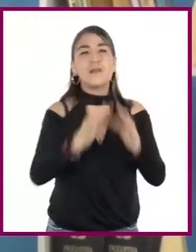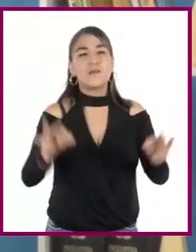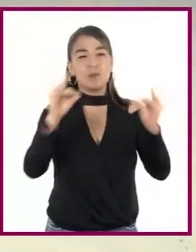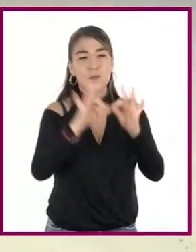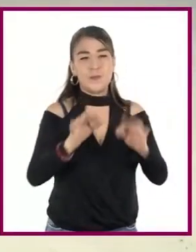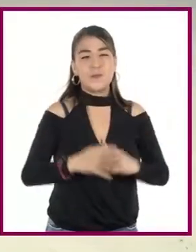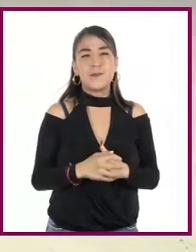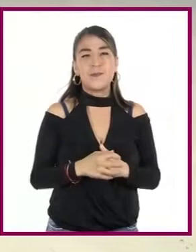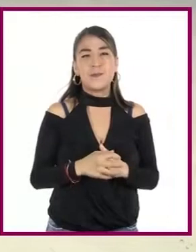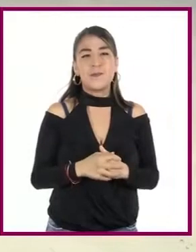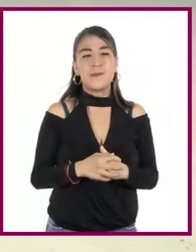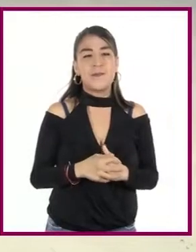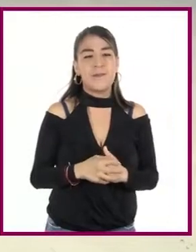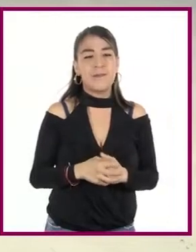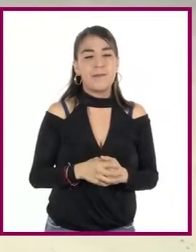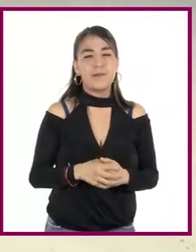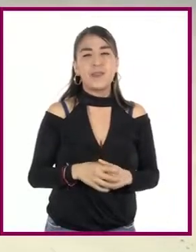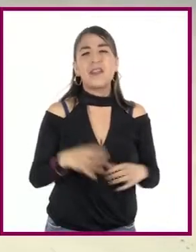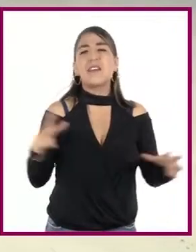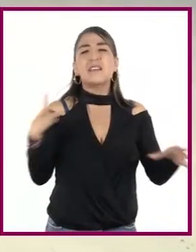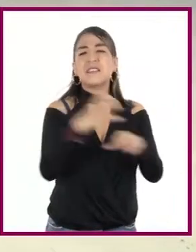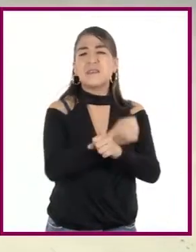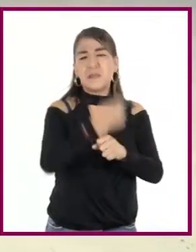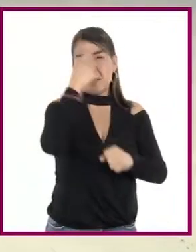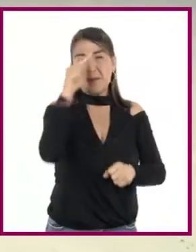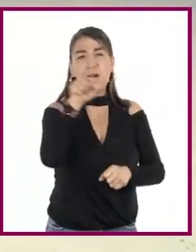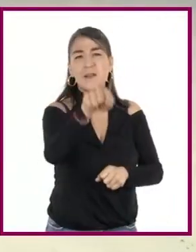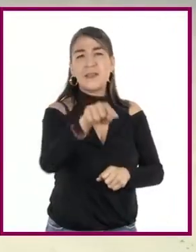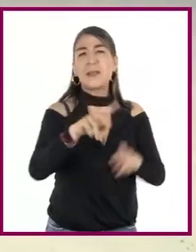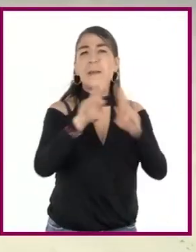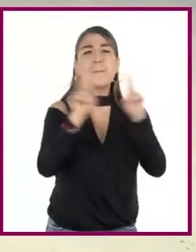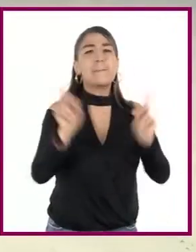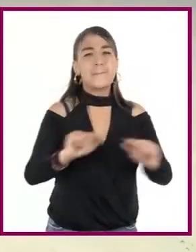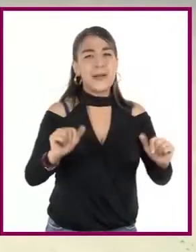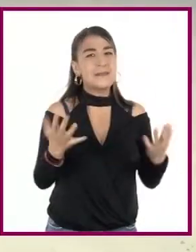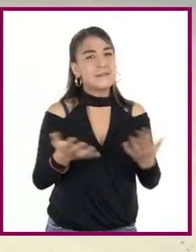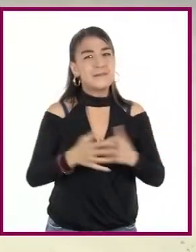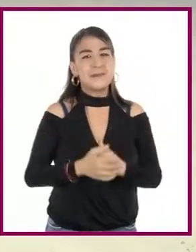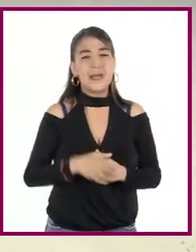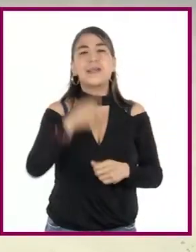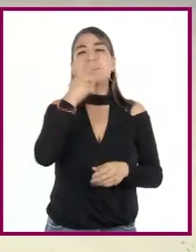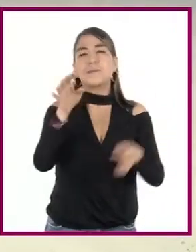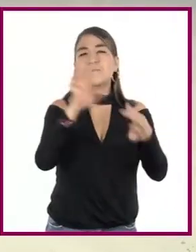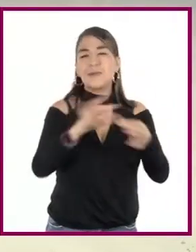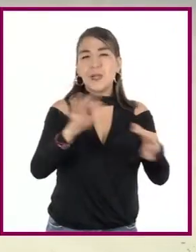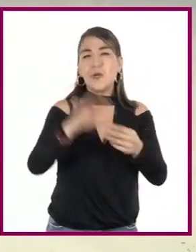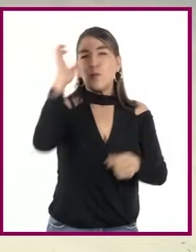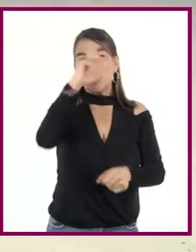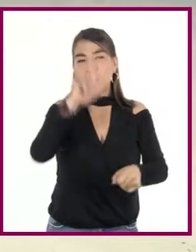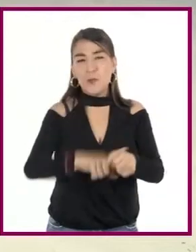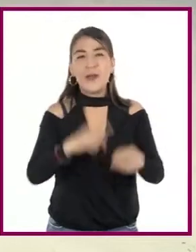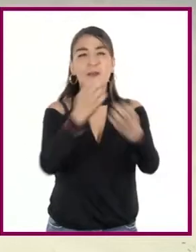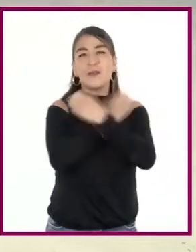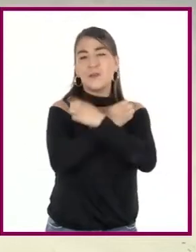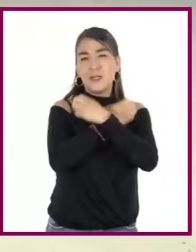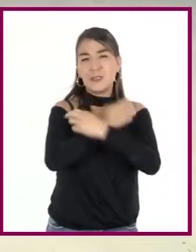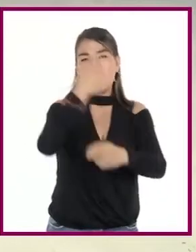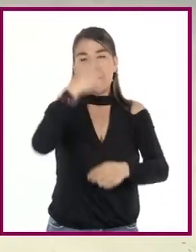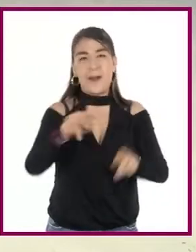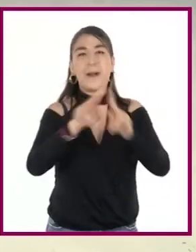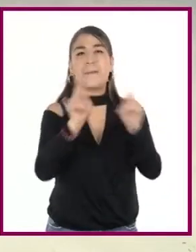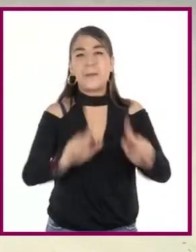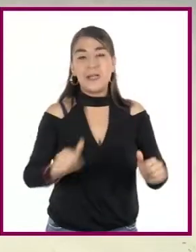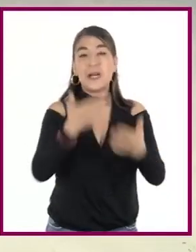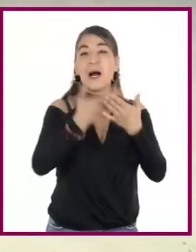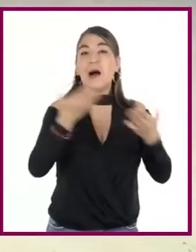importantes. ¿Qué significa para ti la paz? Anteriormente se habló de cultura y educación para la paz.